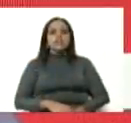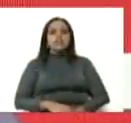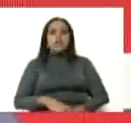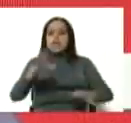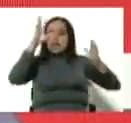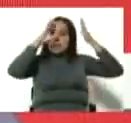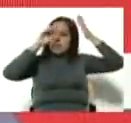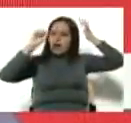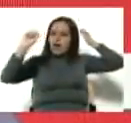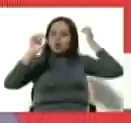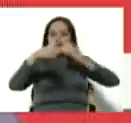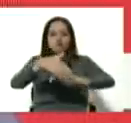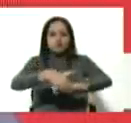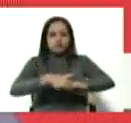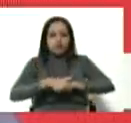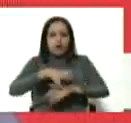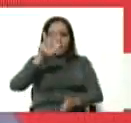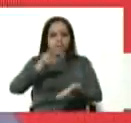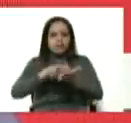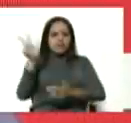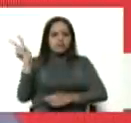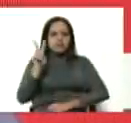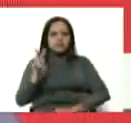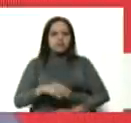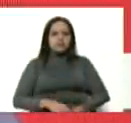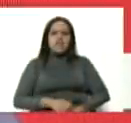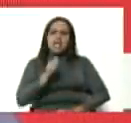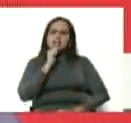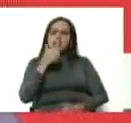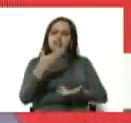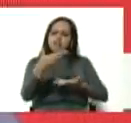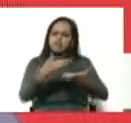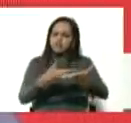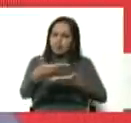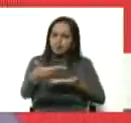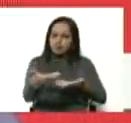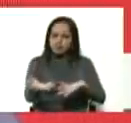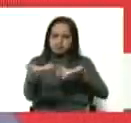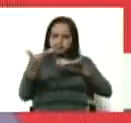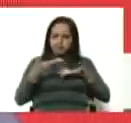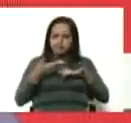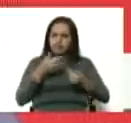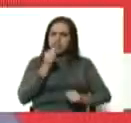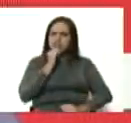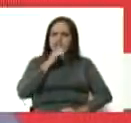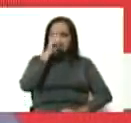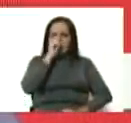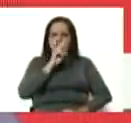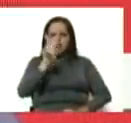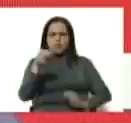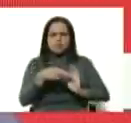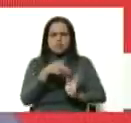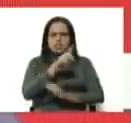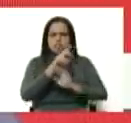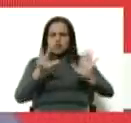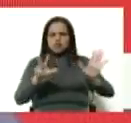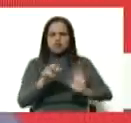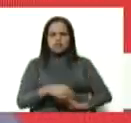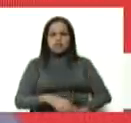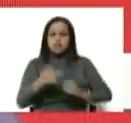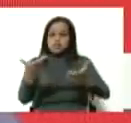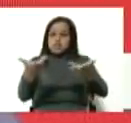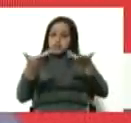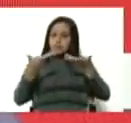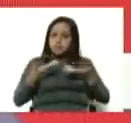acreditado en nuestro país, ¿a quién le presentó las cartas credenciales en el año 2018? Se las